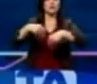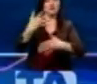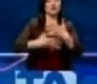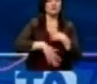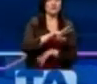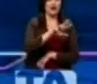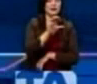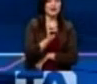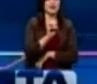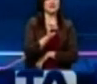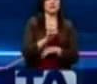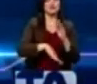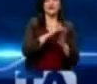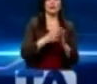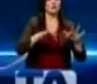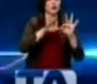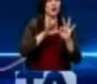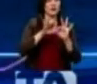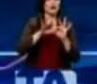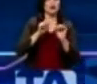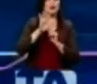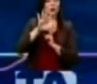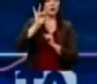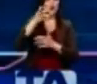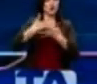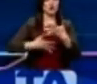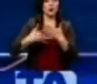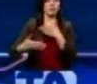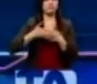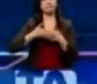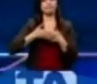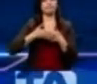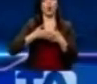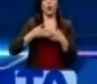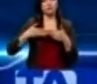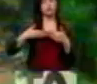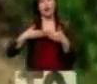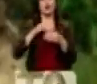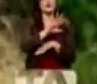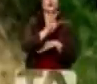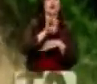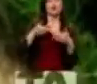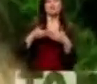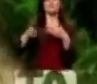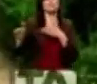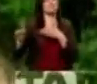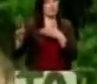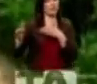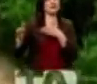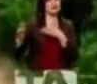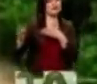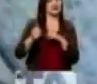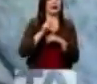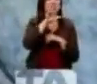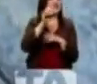vías de primero, segundo y tercer orden que están completamente cerradas y suman 58 las parcialmente habilitadas. En ellas se han registrado deslizamientos